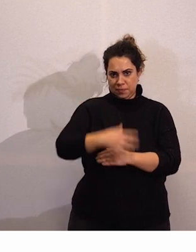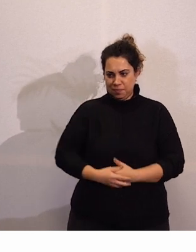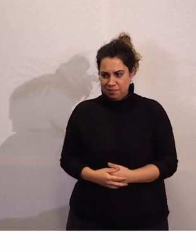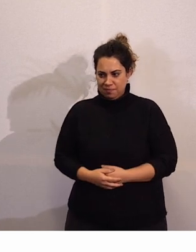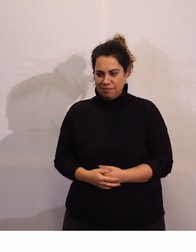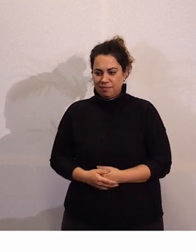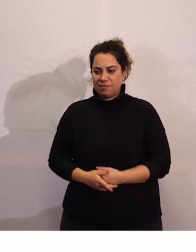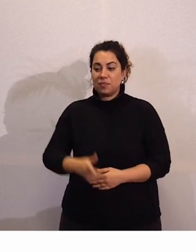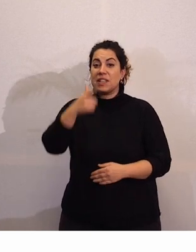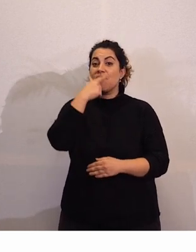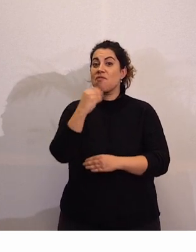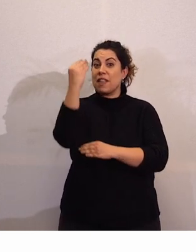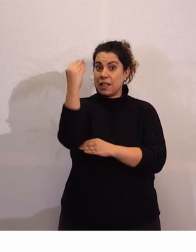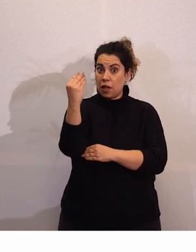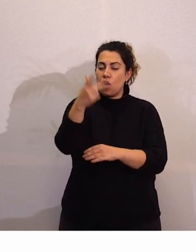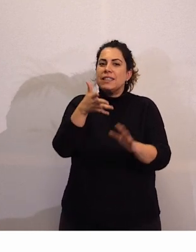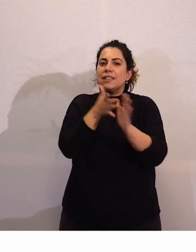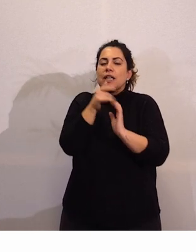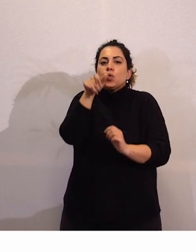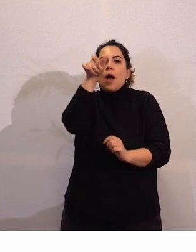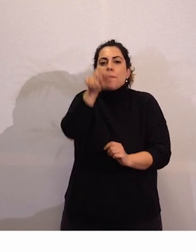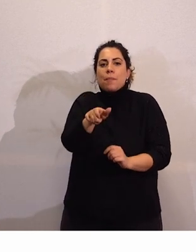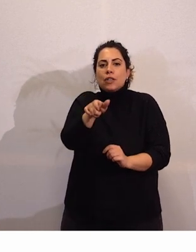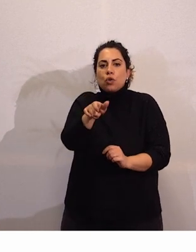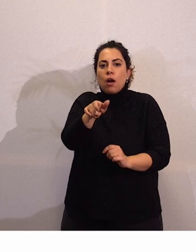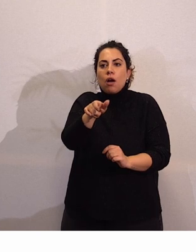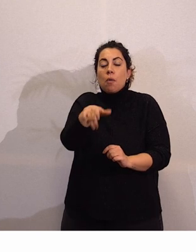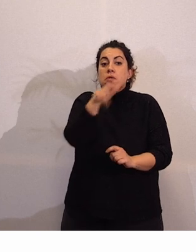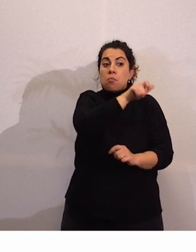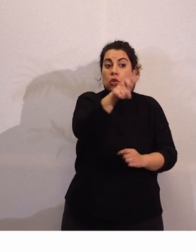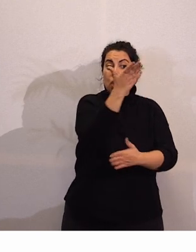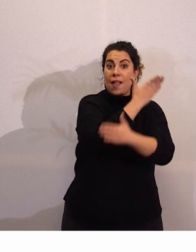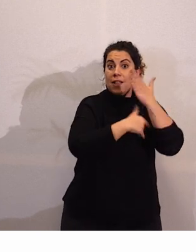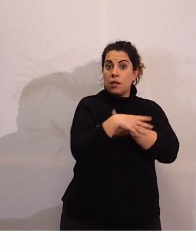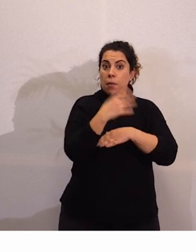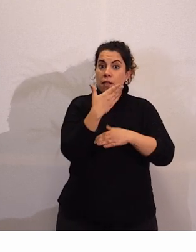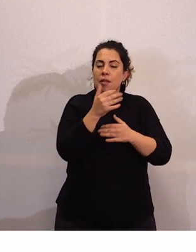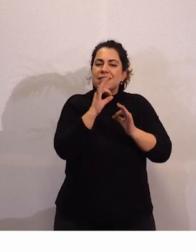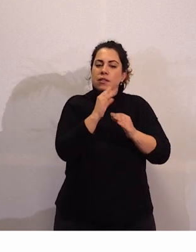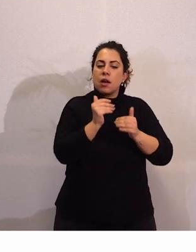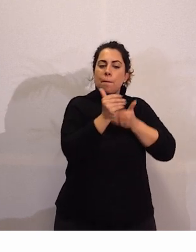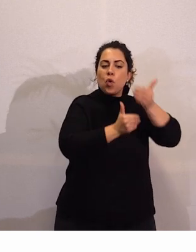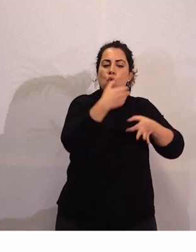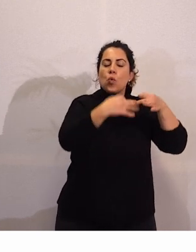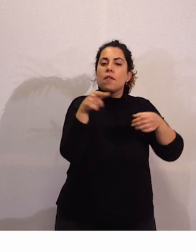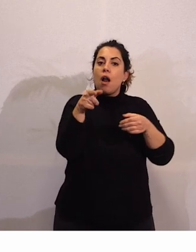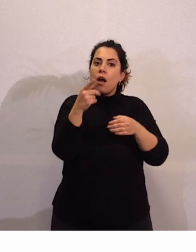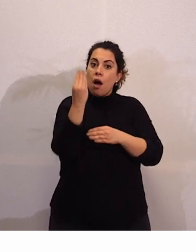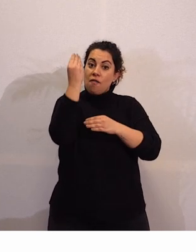El facilitador es una persona que apoya a las personas con discapacidad en los procesos judiciales